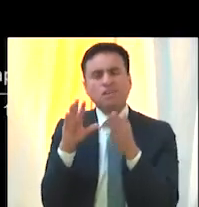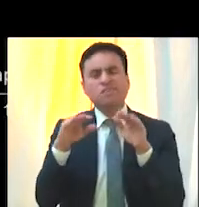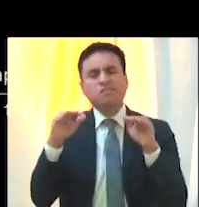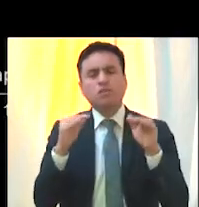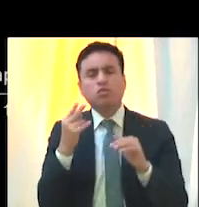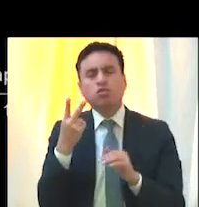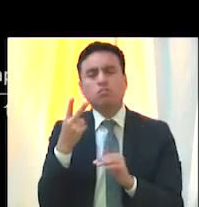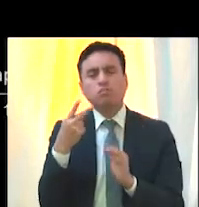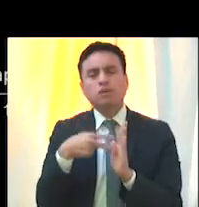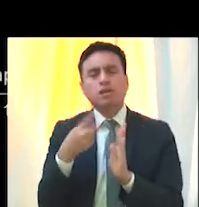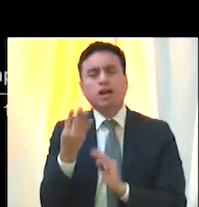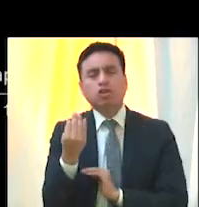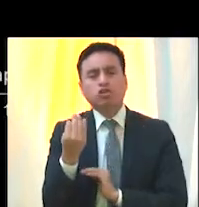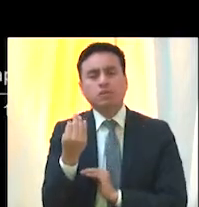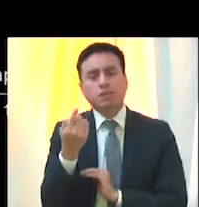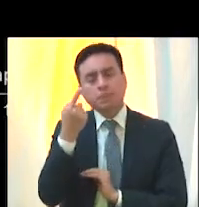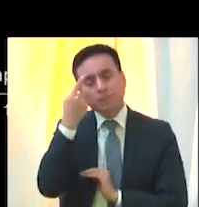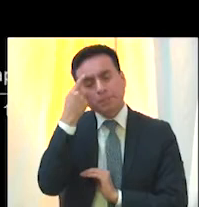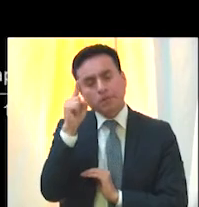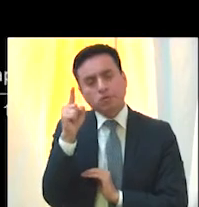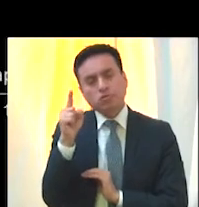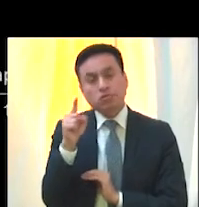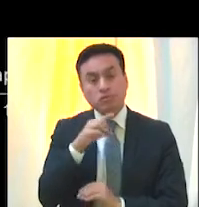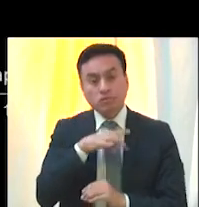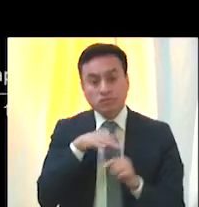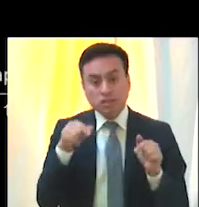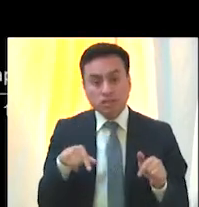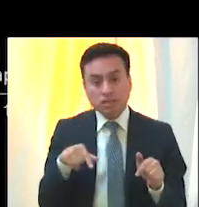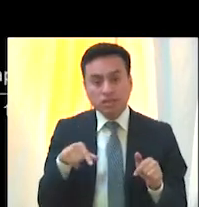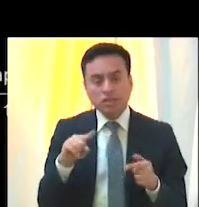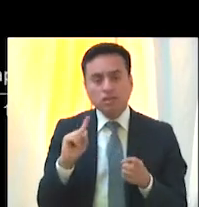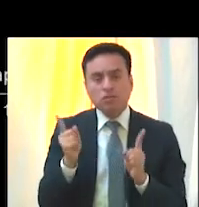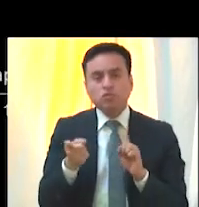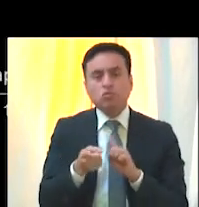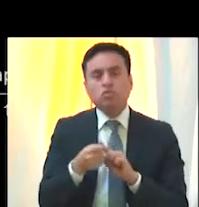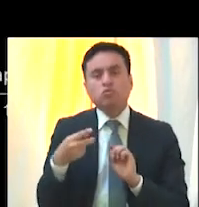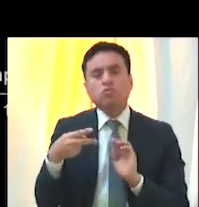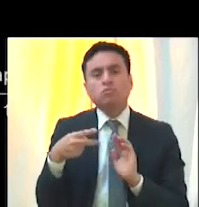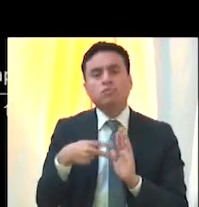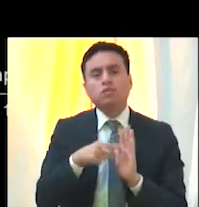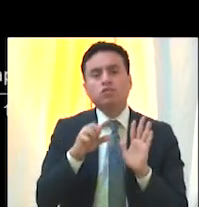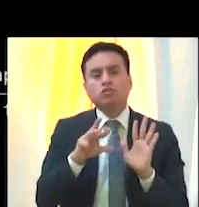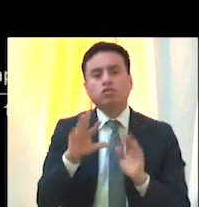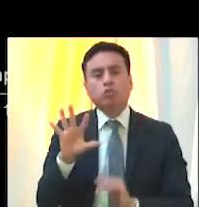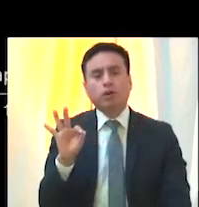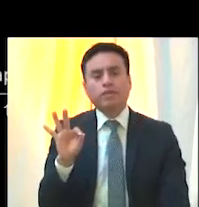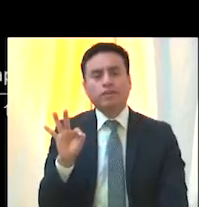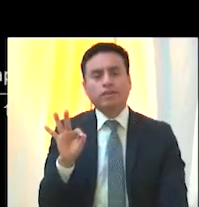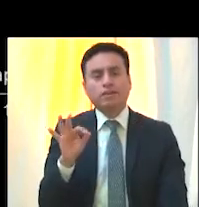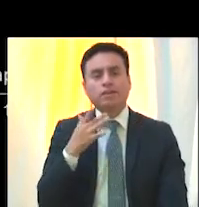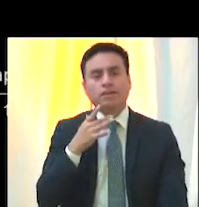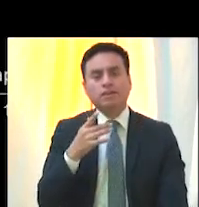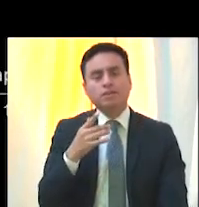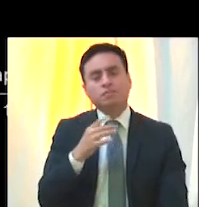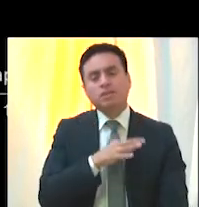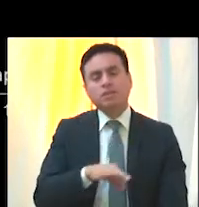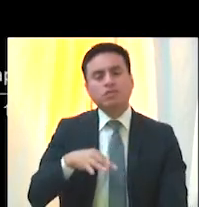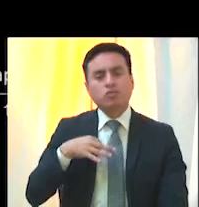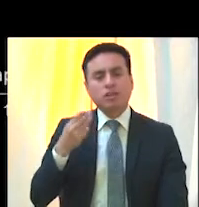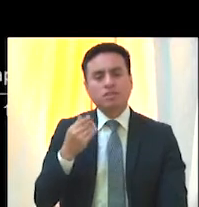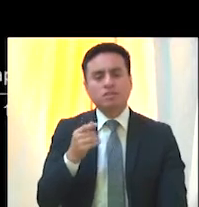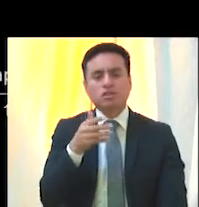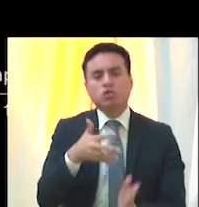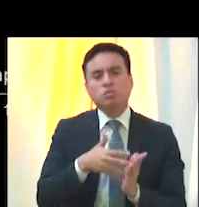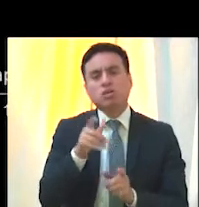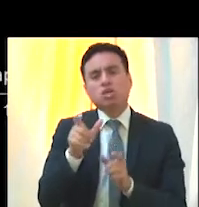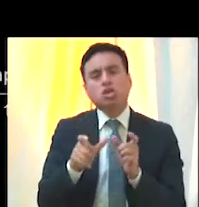al año 2014, pero el caso de Chile está toda la evolución desde el año 1950, en que, como mencionaba el ministro, era un país de